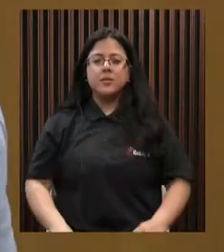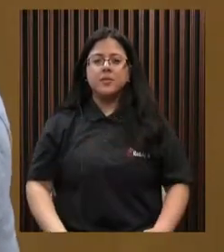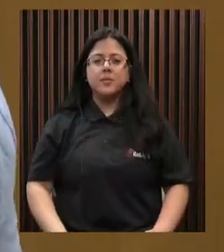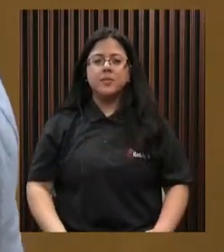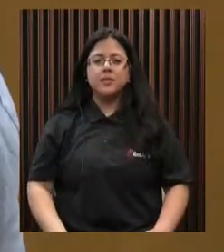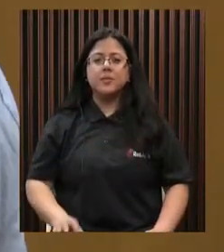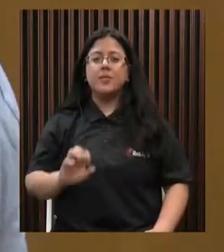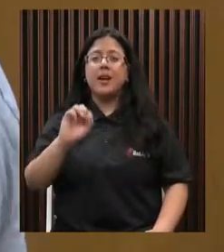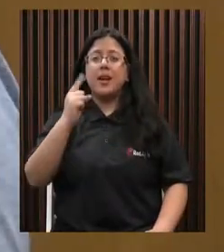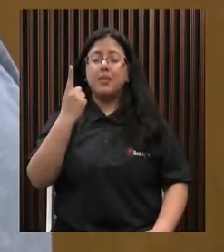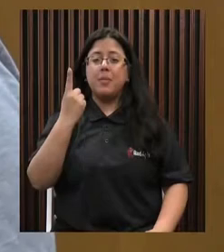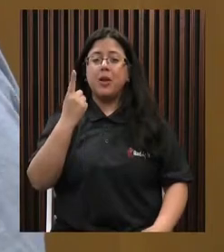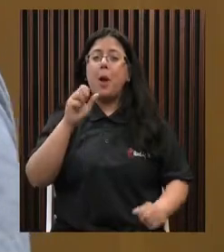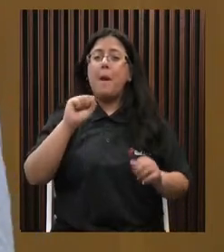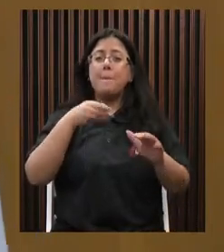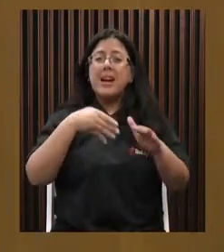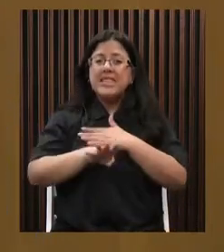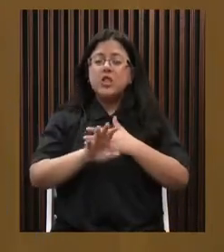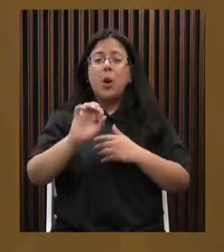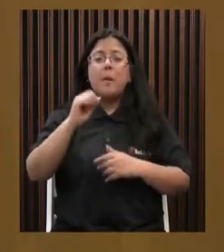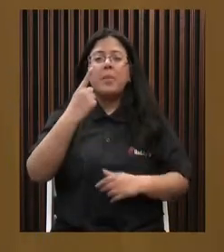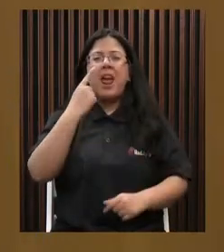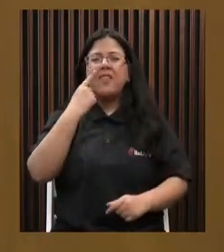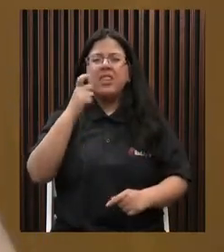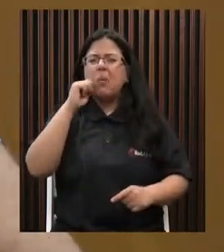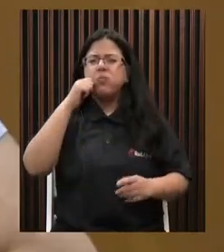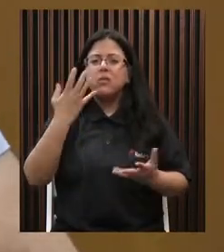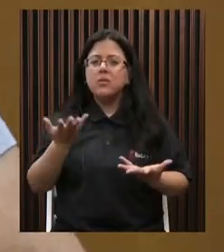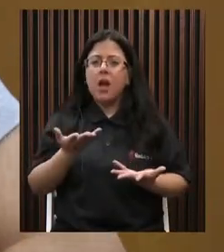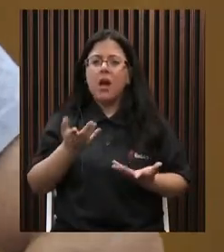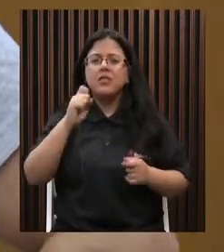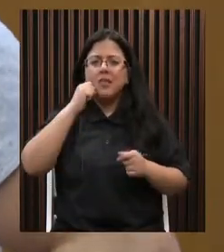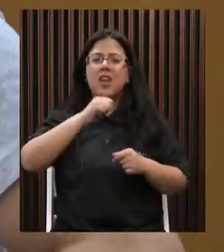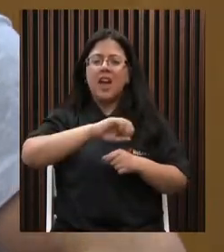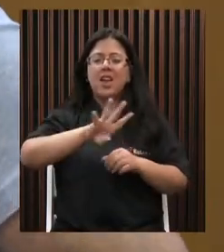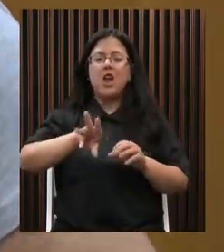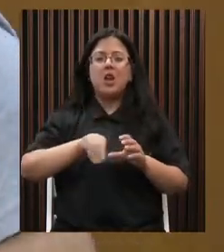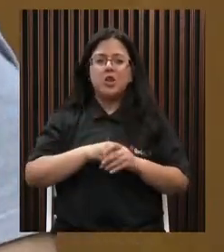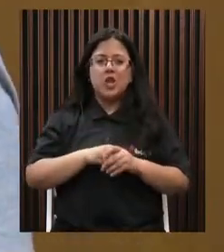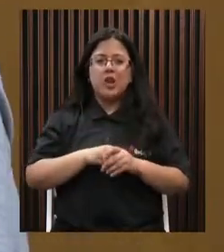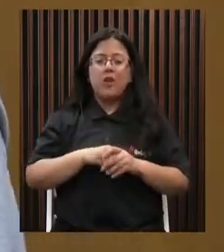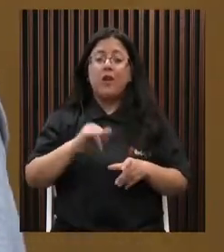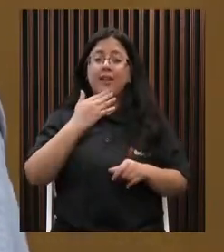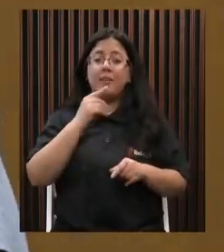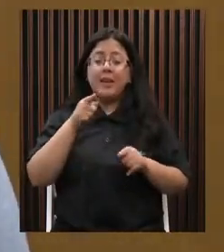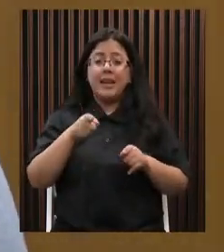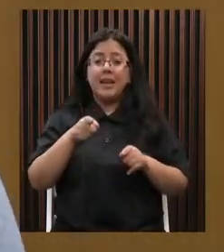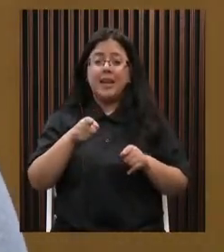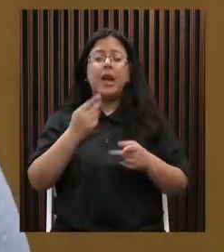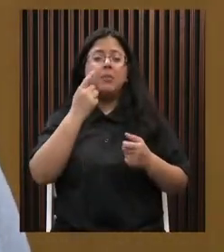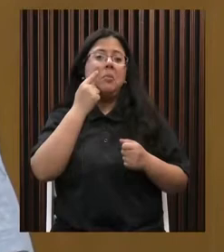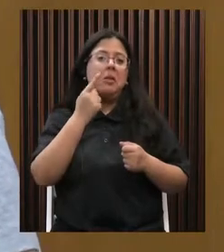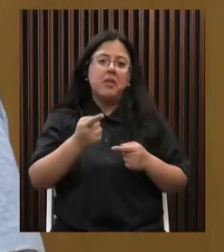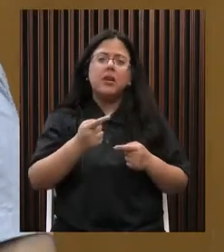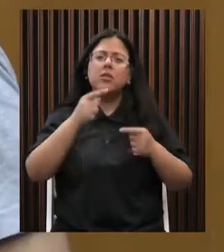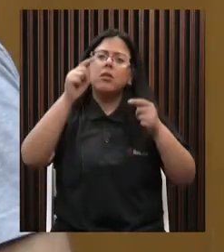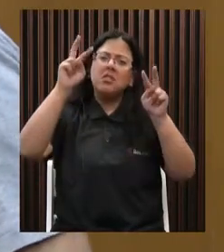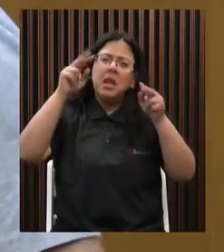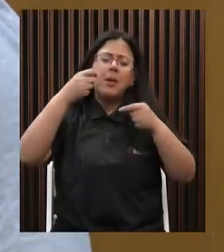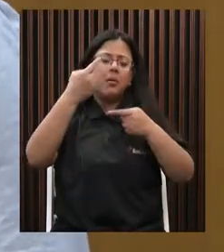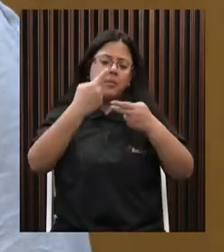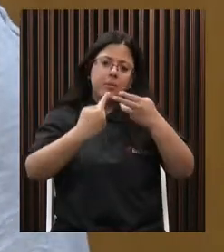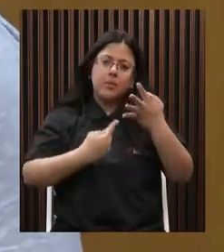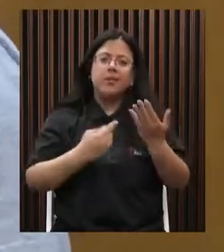la primera vista, acceso a primera vista, que es un acceso más inclusivo. Y vamos a ver las cosas que necesitamos